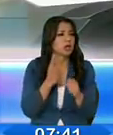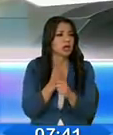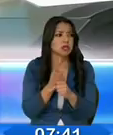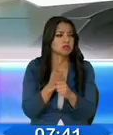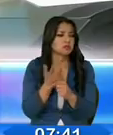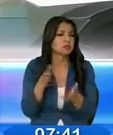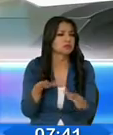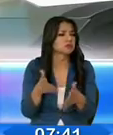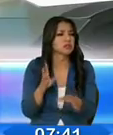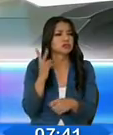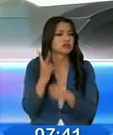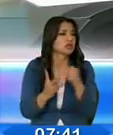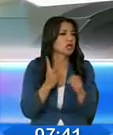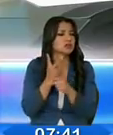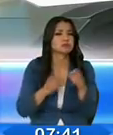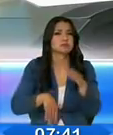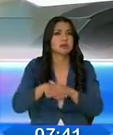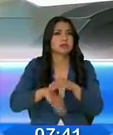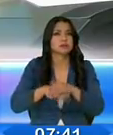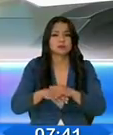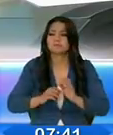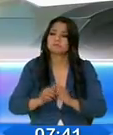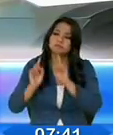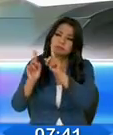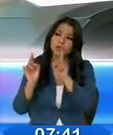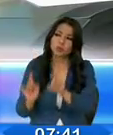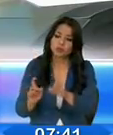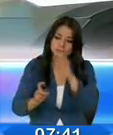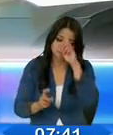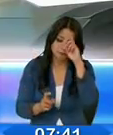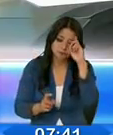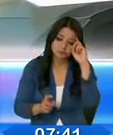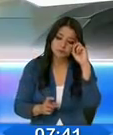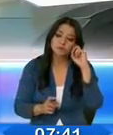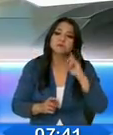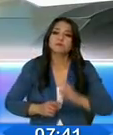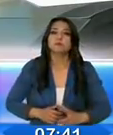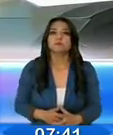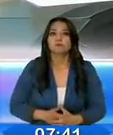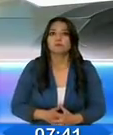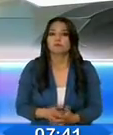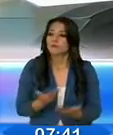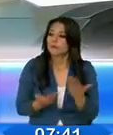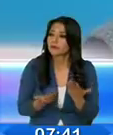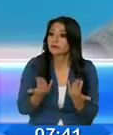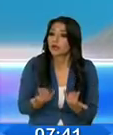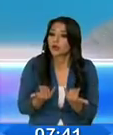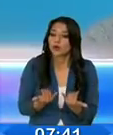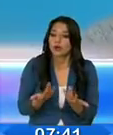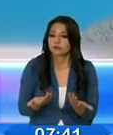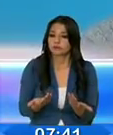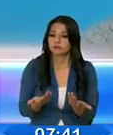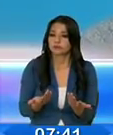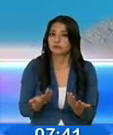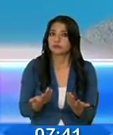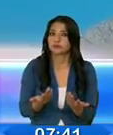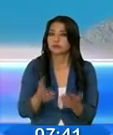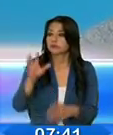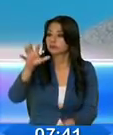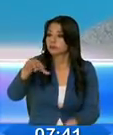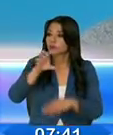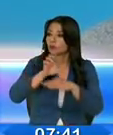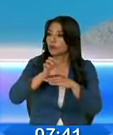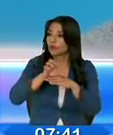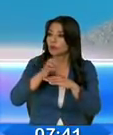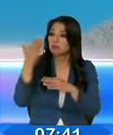medio, máximo 2 años. Doctor Íñigo Salvador, ¿cuán viable es esto que no lo ha podido hacer el Estado ecuatoriano